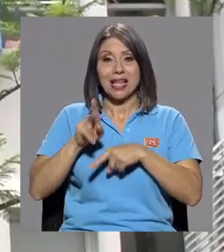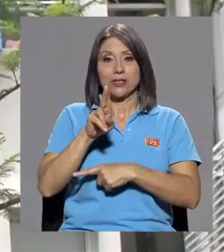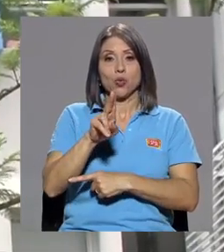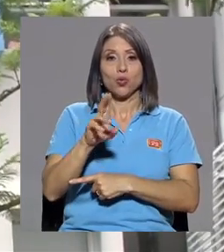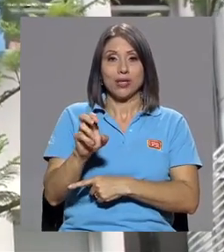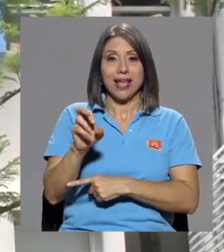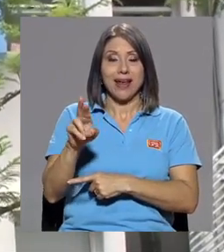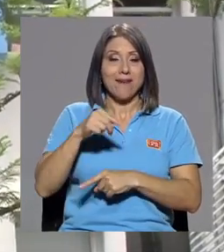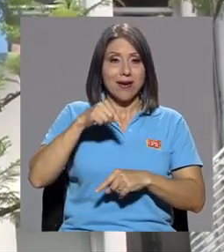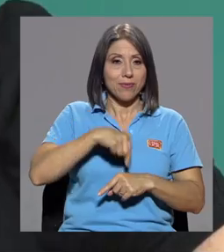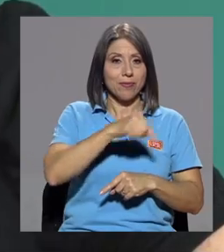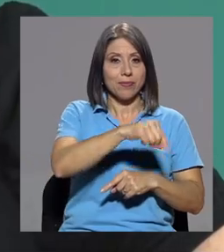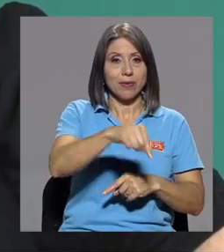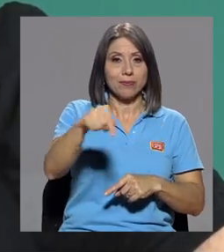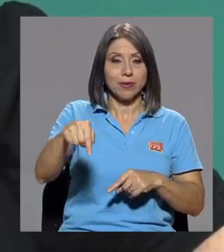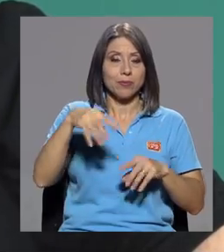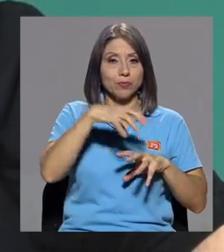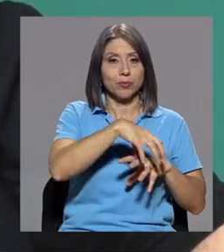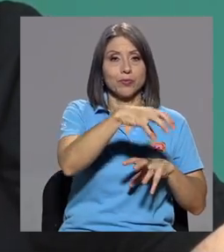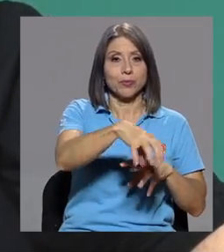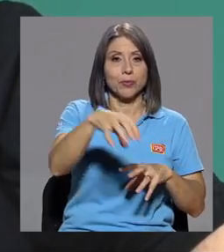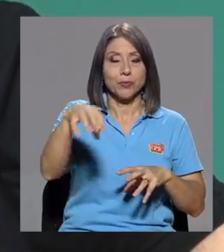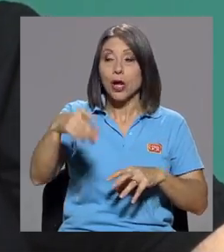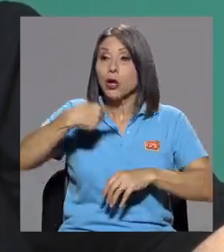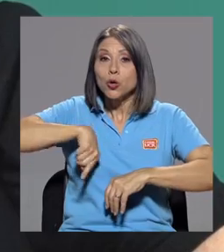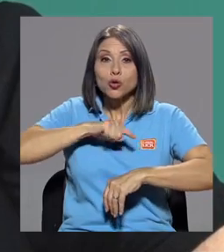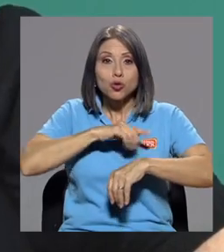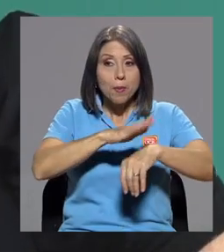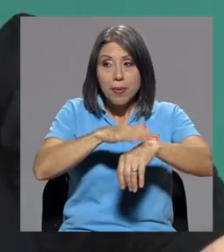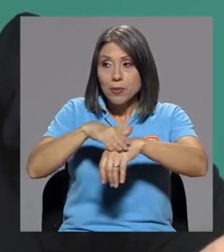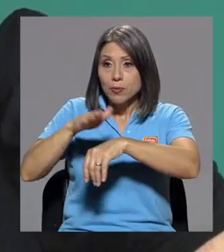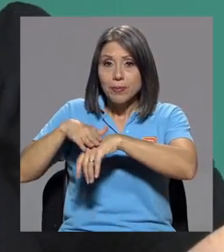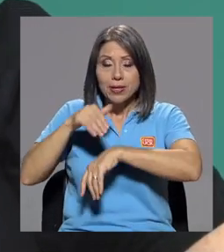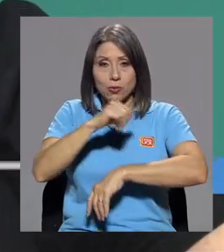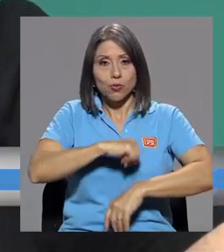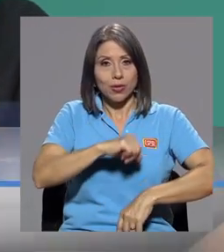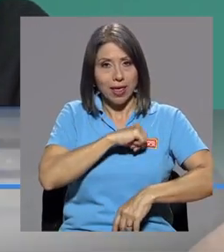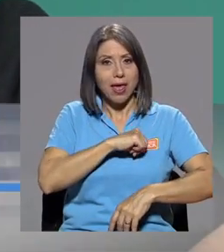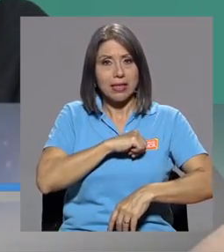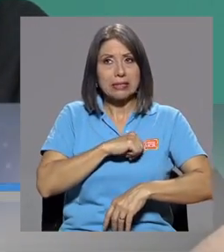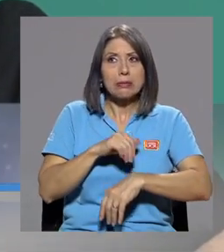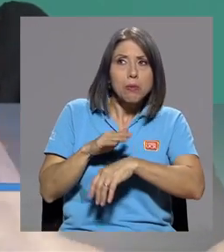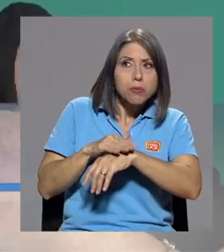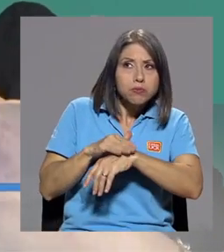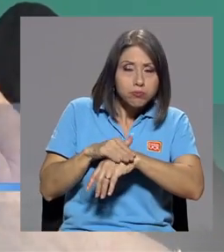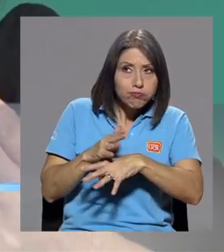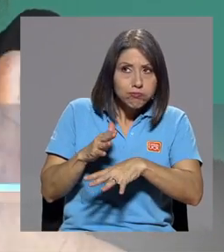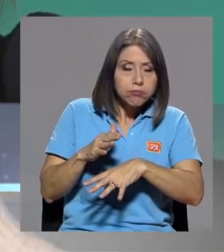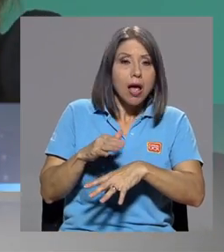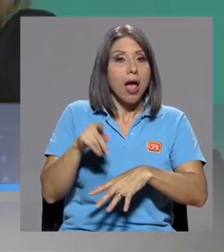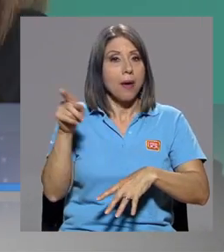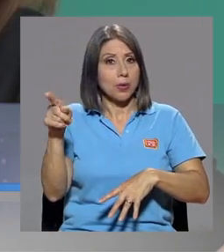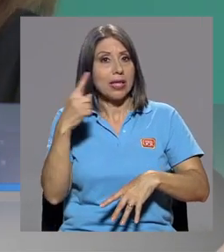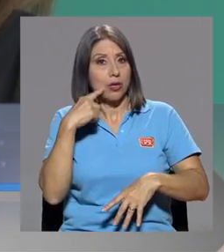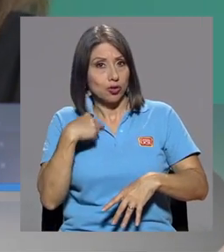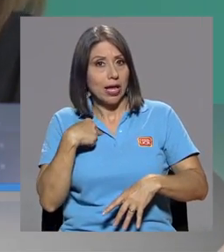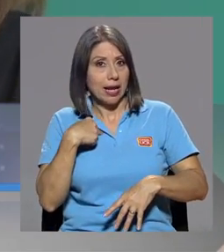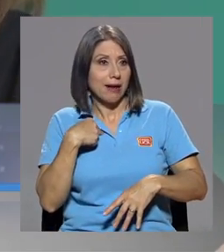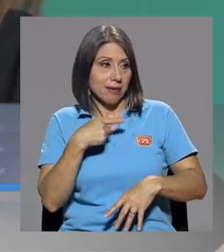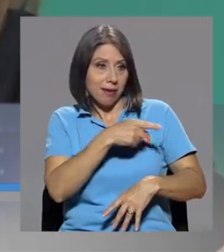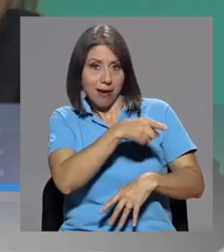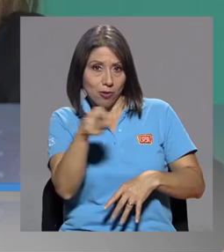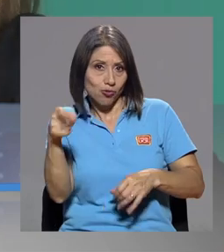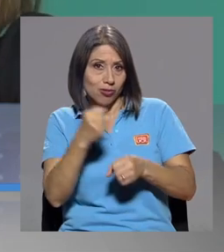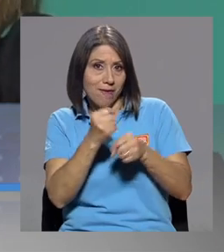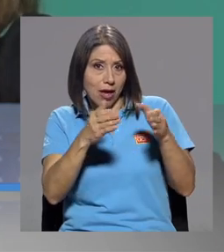UCR. Entonces pedimos permiso a las autoridades para que nos dijeran que ellos podían venir, ¿verdad? Porque era